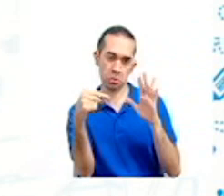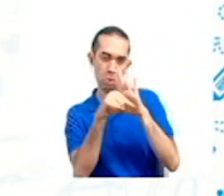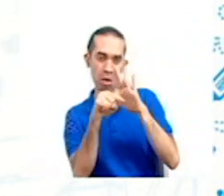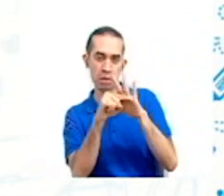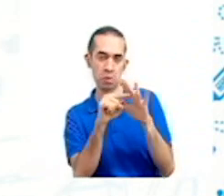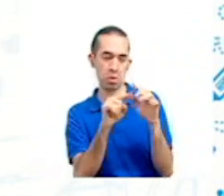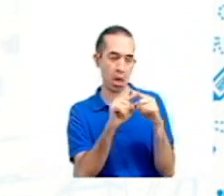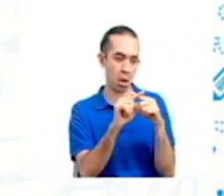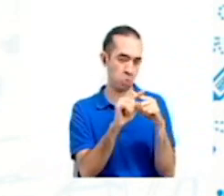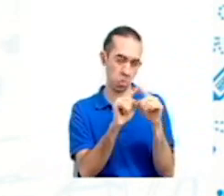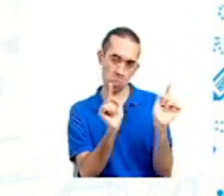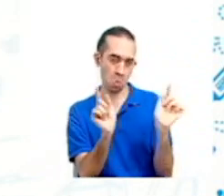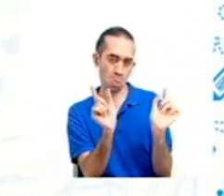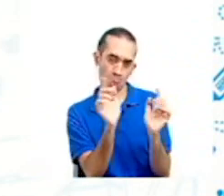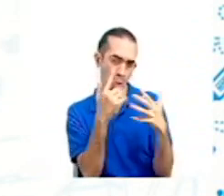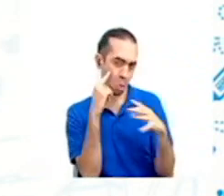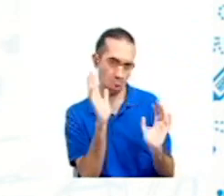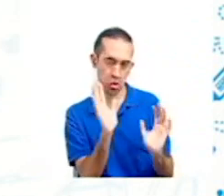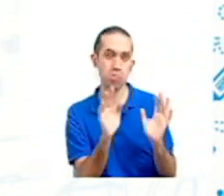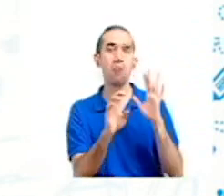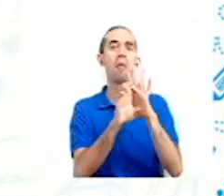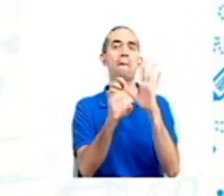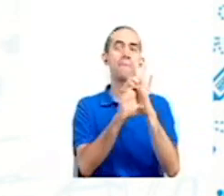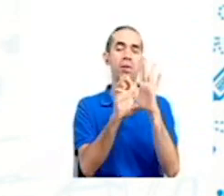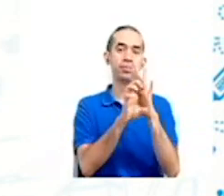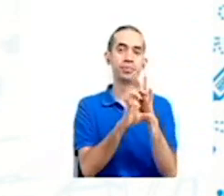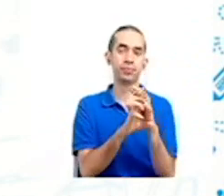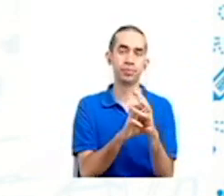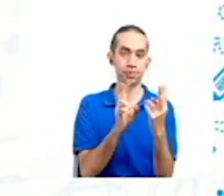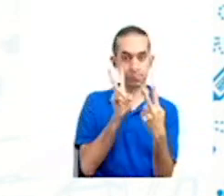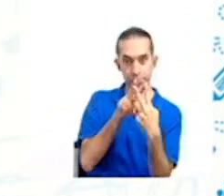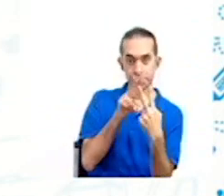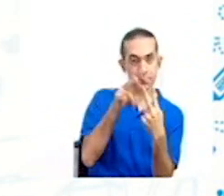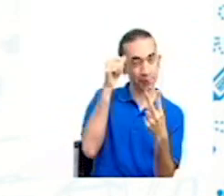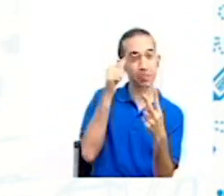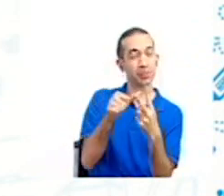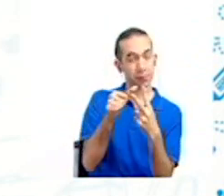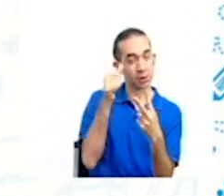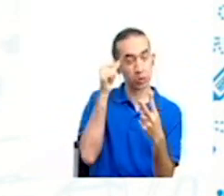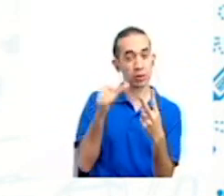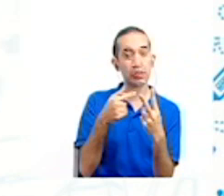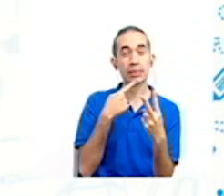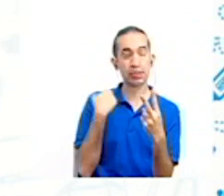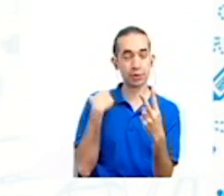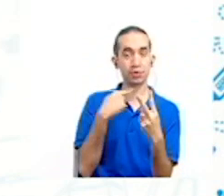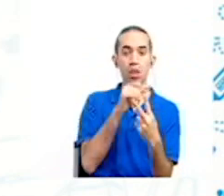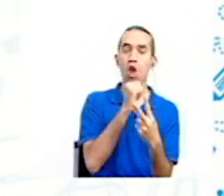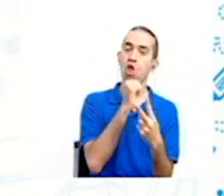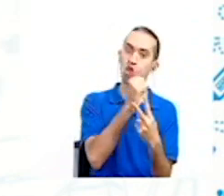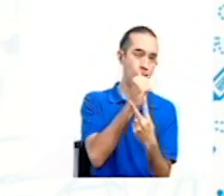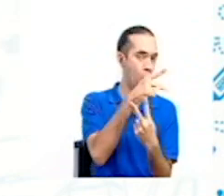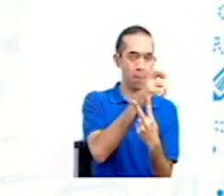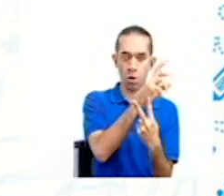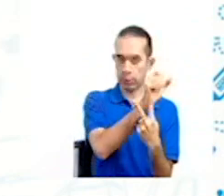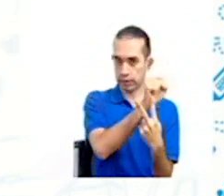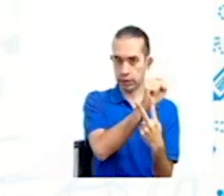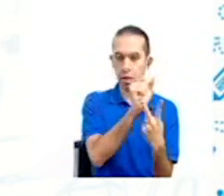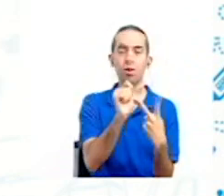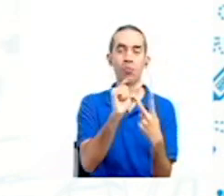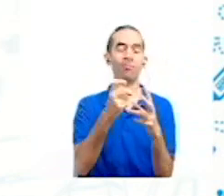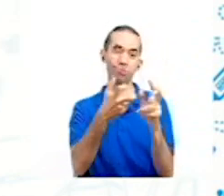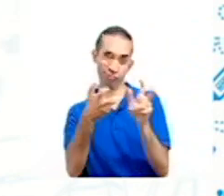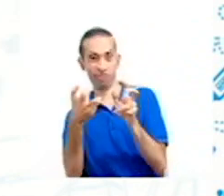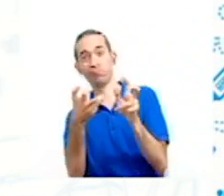¿Qué significa eso? Por ejemplo, había dos tipos, no sé si se acuerdan, lo acabamos de comentar, los no polares y los